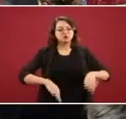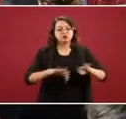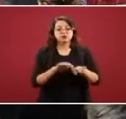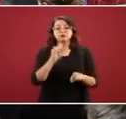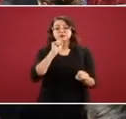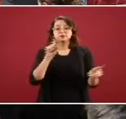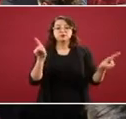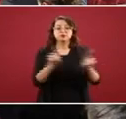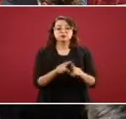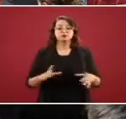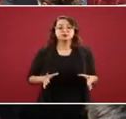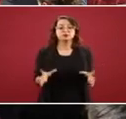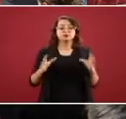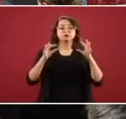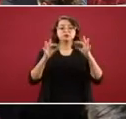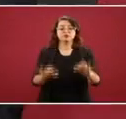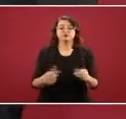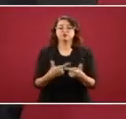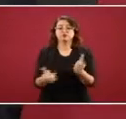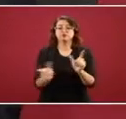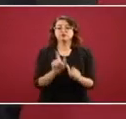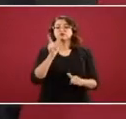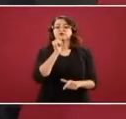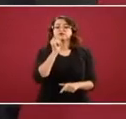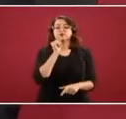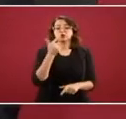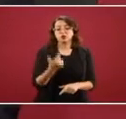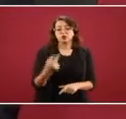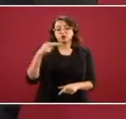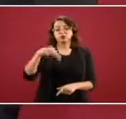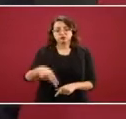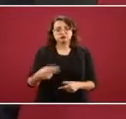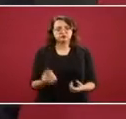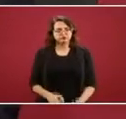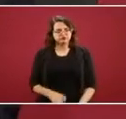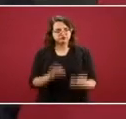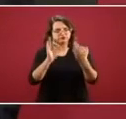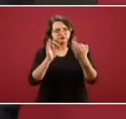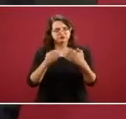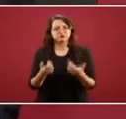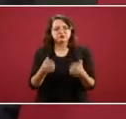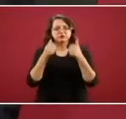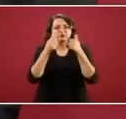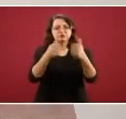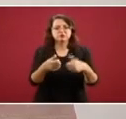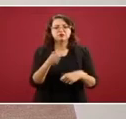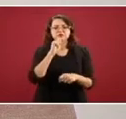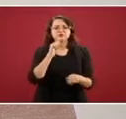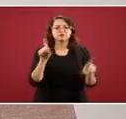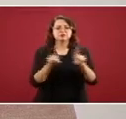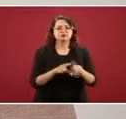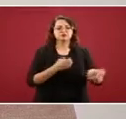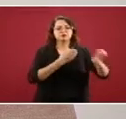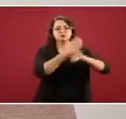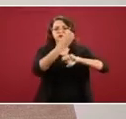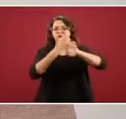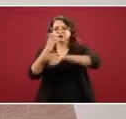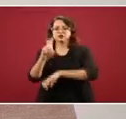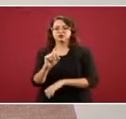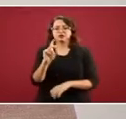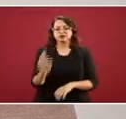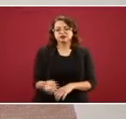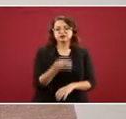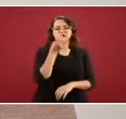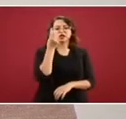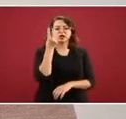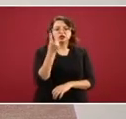sí asiste y por el contacto directo con la federación, se logró regresar a la Marina, desde hoy a Guanajuato, pero reiteró